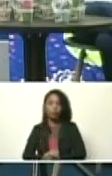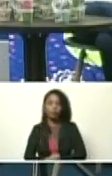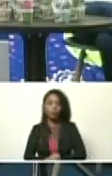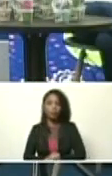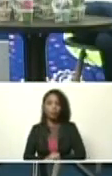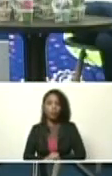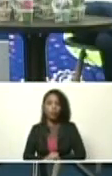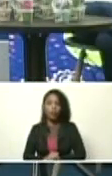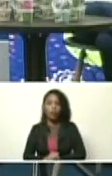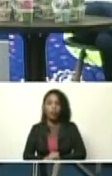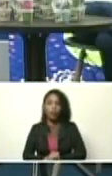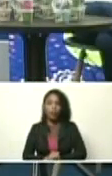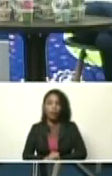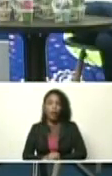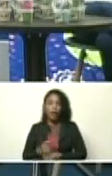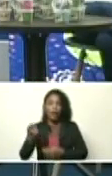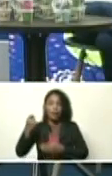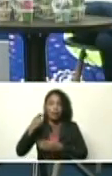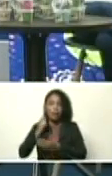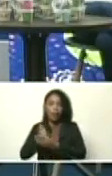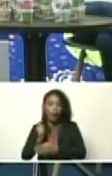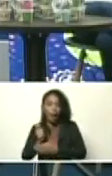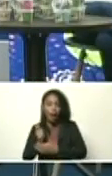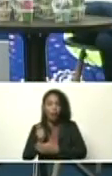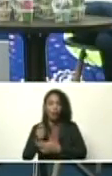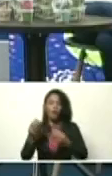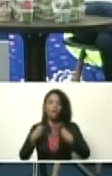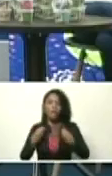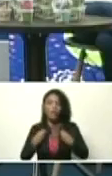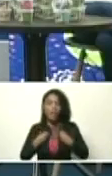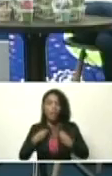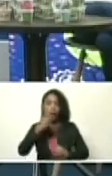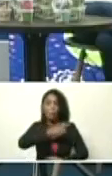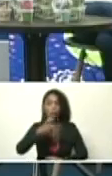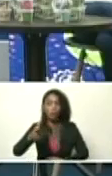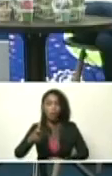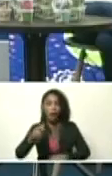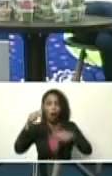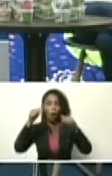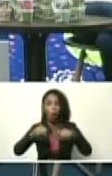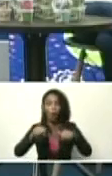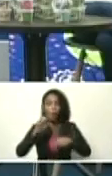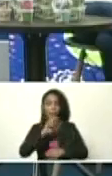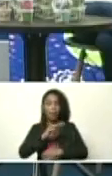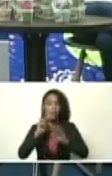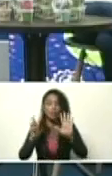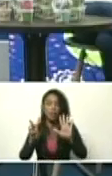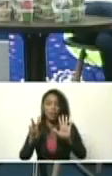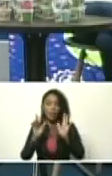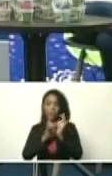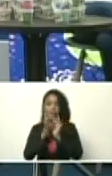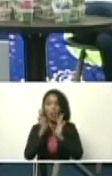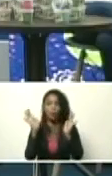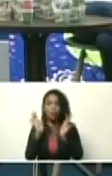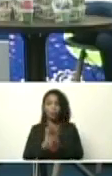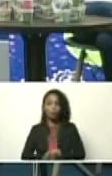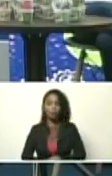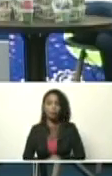en salario, en vida para la gente. ¿Sí? Hoy es 27 de abril.